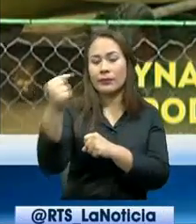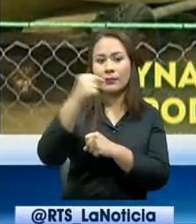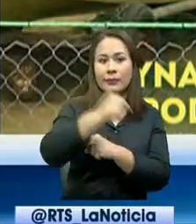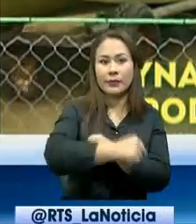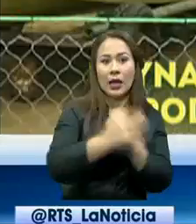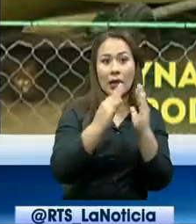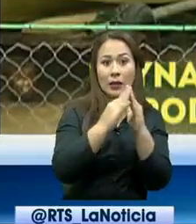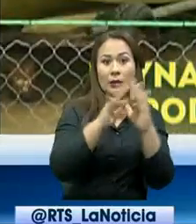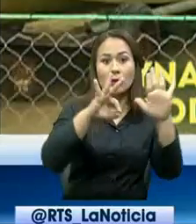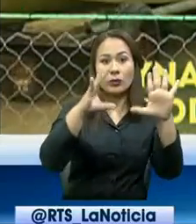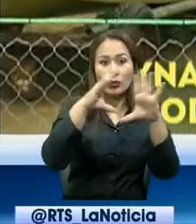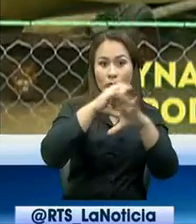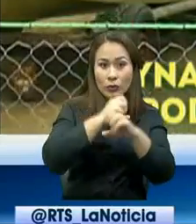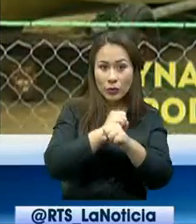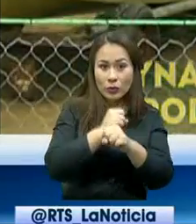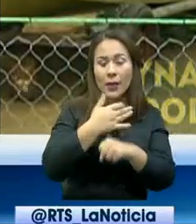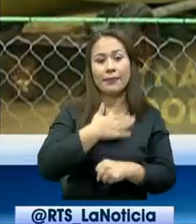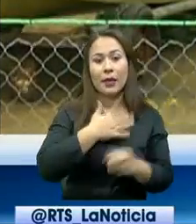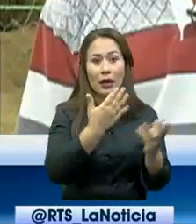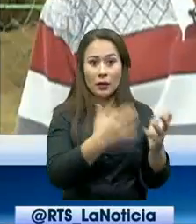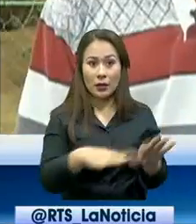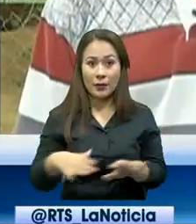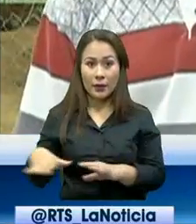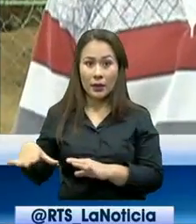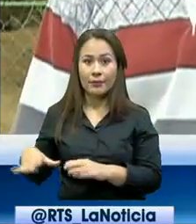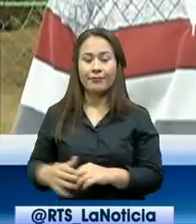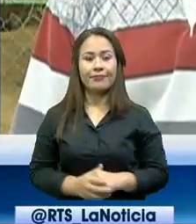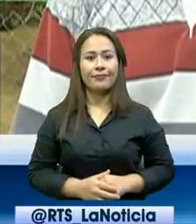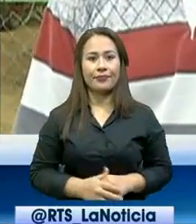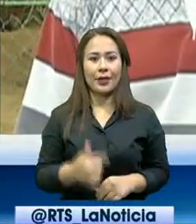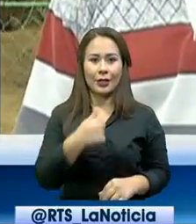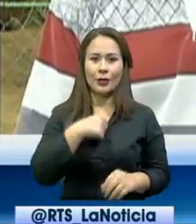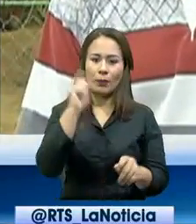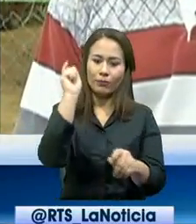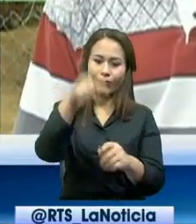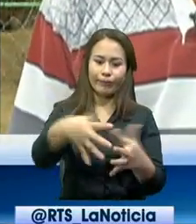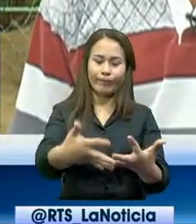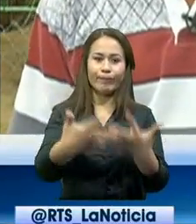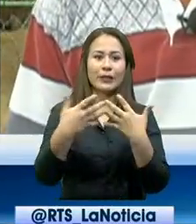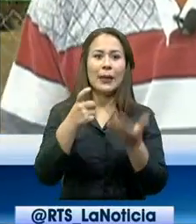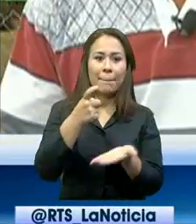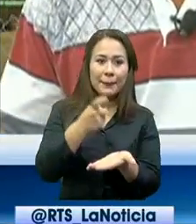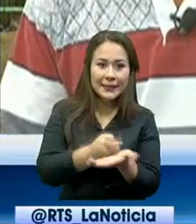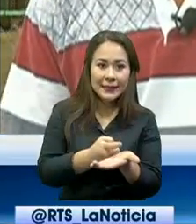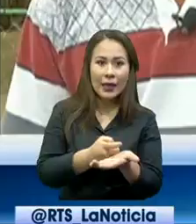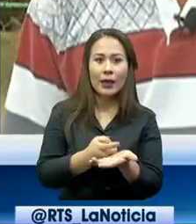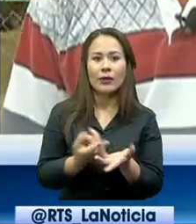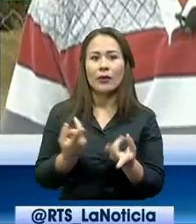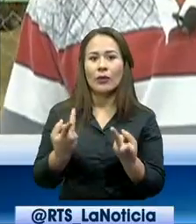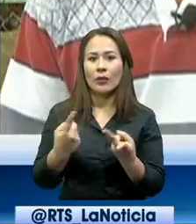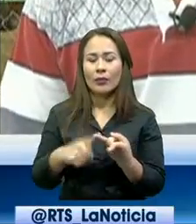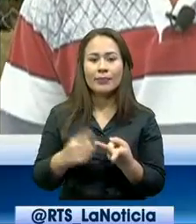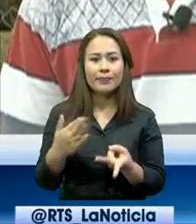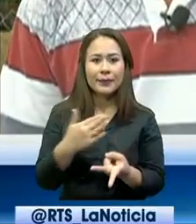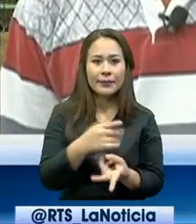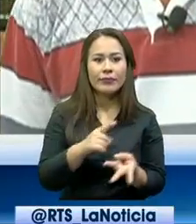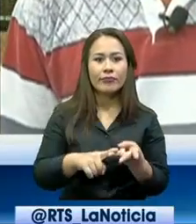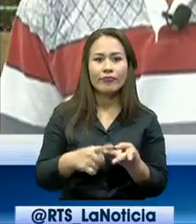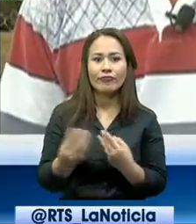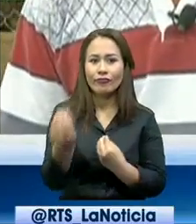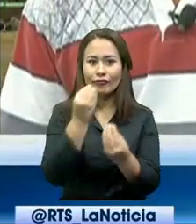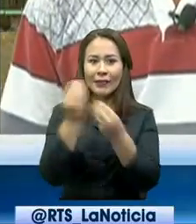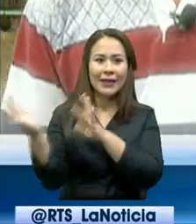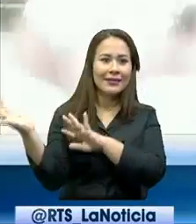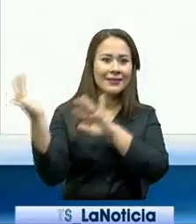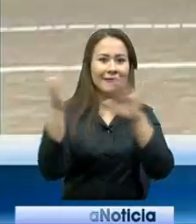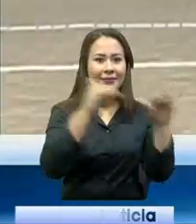noche. Mi actividad es de pescar, coger el camarón, traer los pampanitos y regreso a las 8